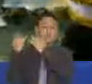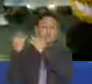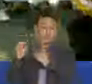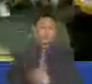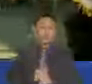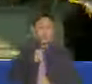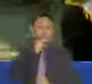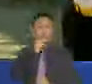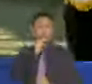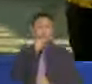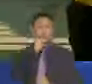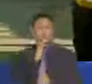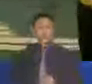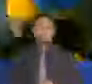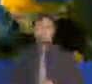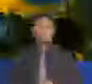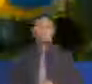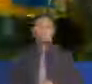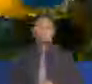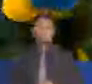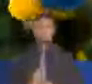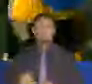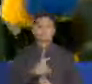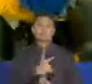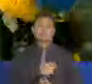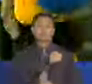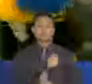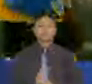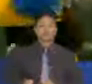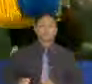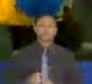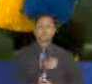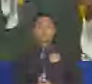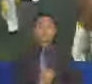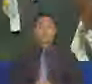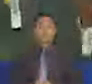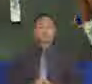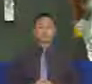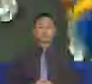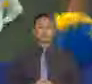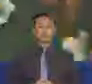Trompetas acompañados Por la destreza de cachiporreros y bastoneras